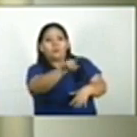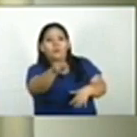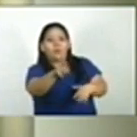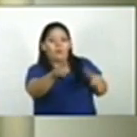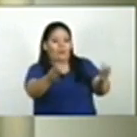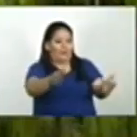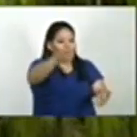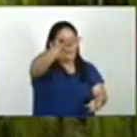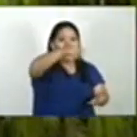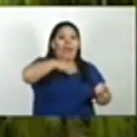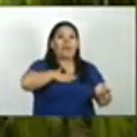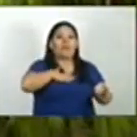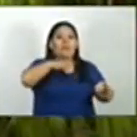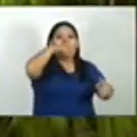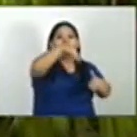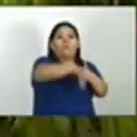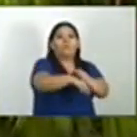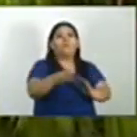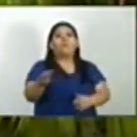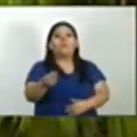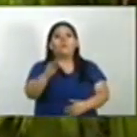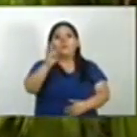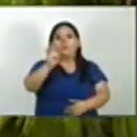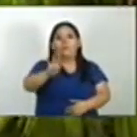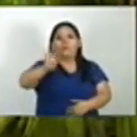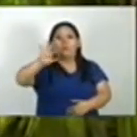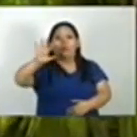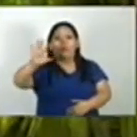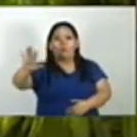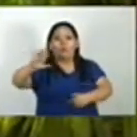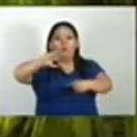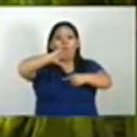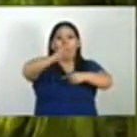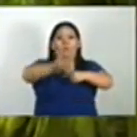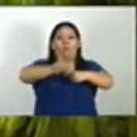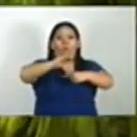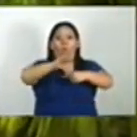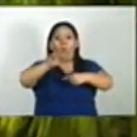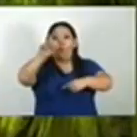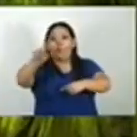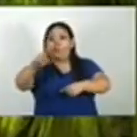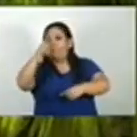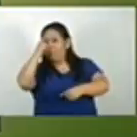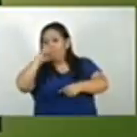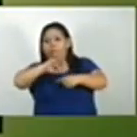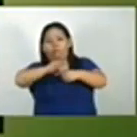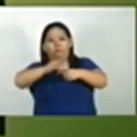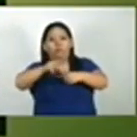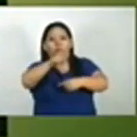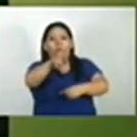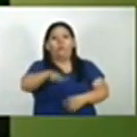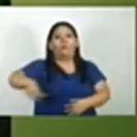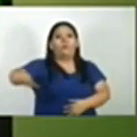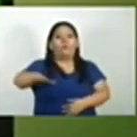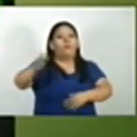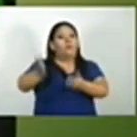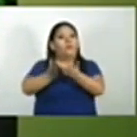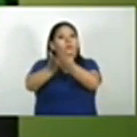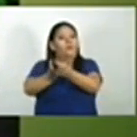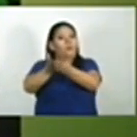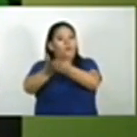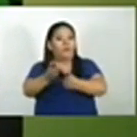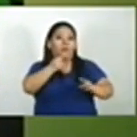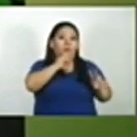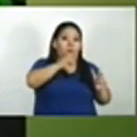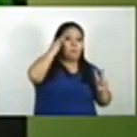y cestas que contenían un total de 45 loras y un tucán en la playa Torola de Conchagua, en La Unión. Y las